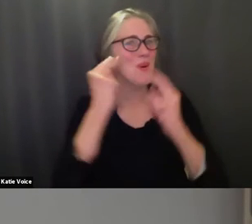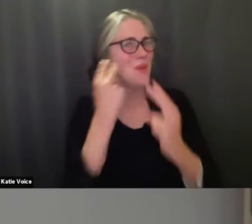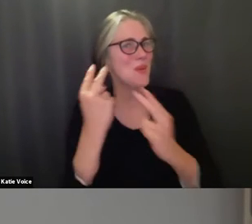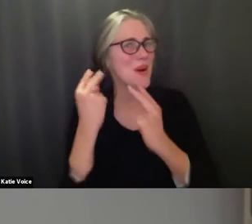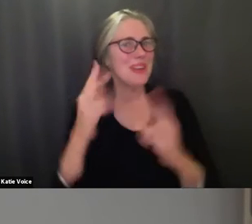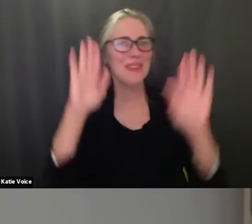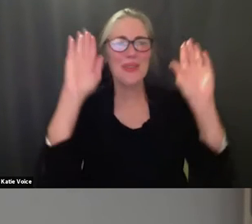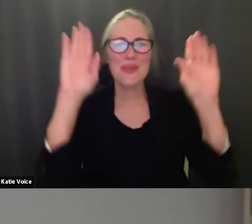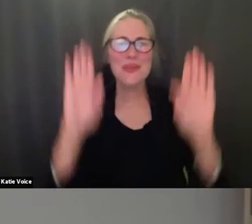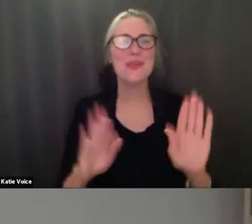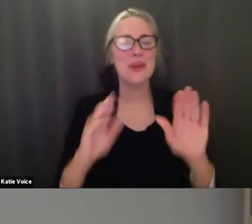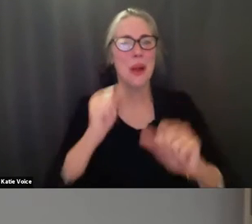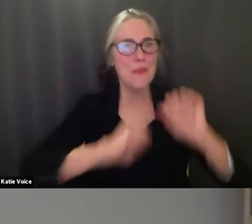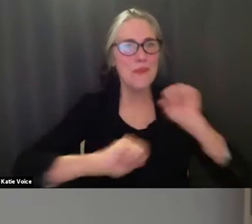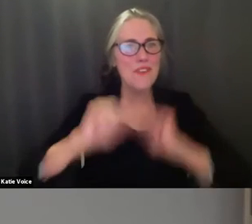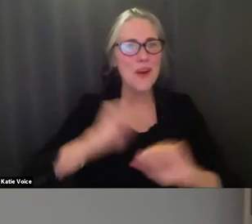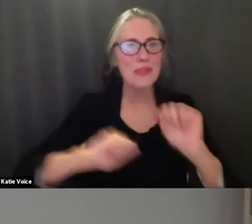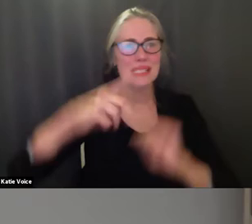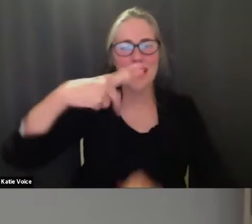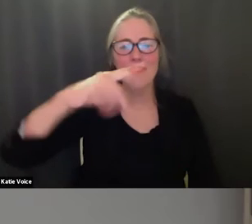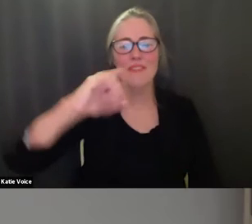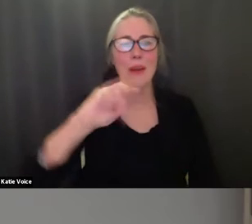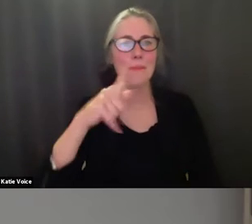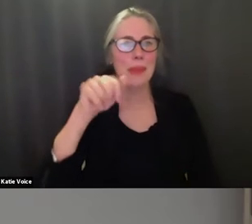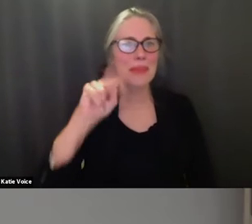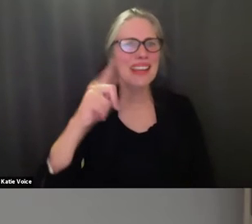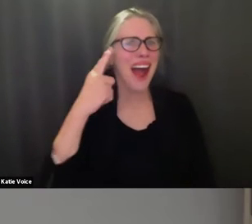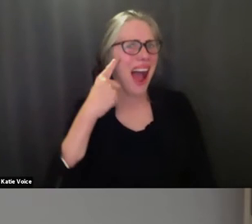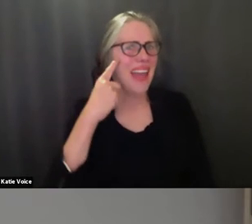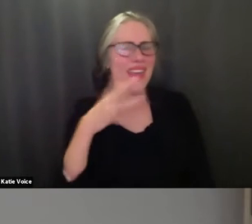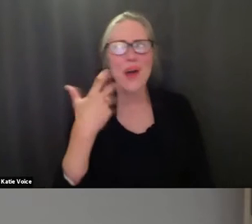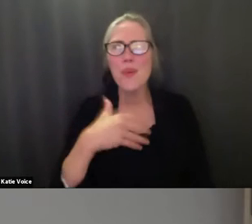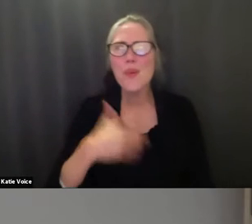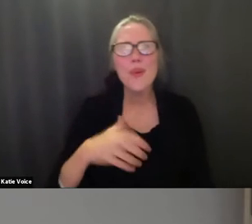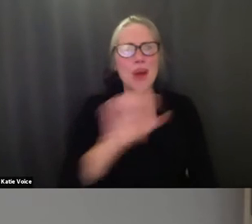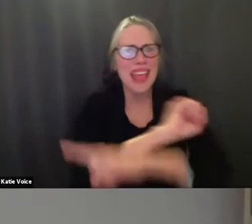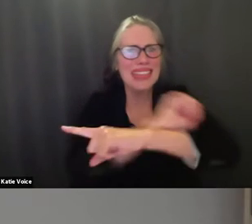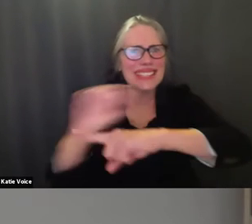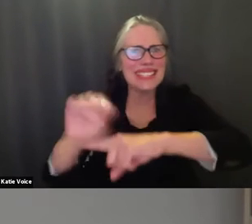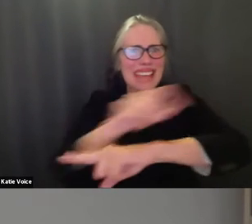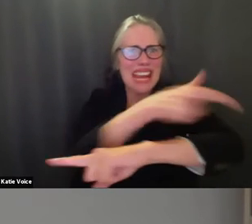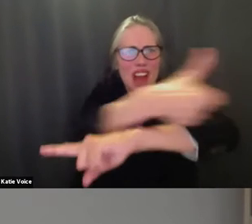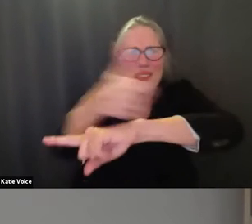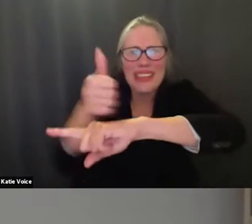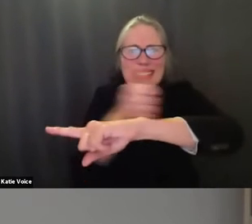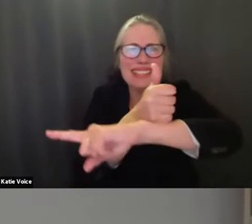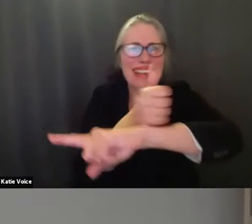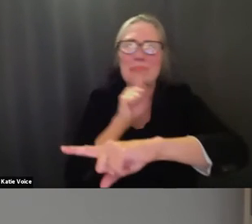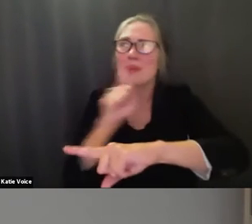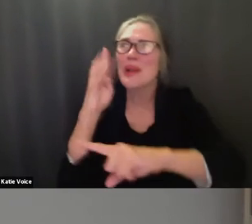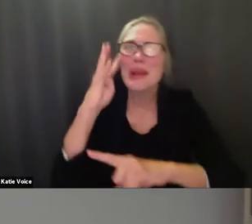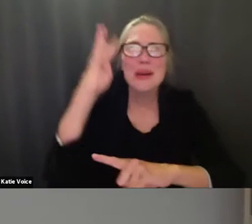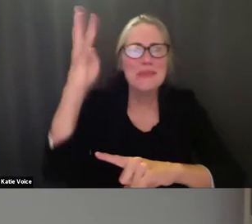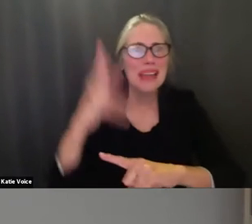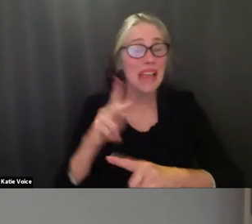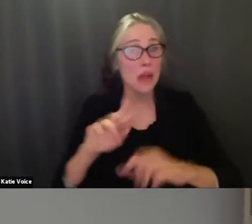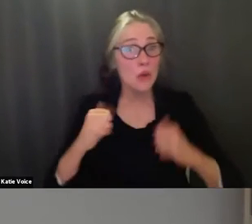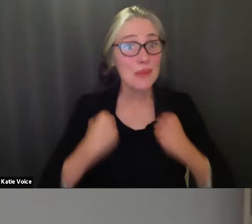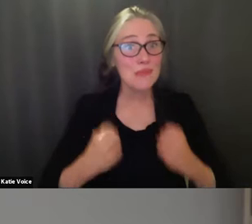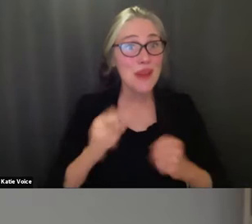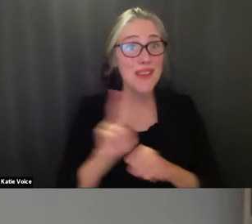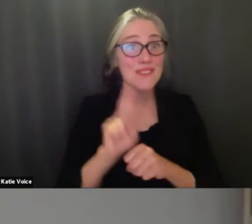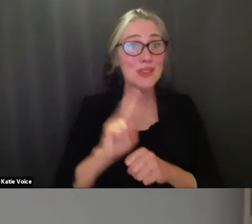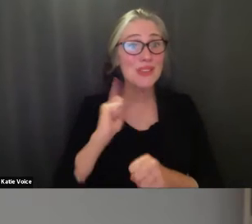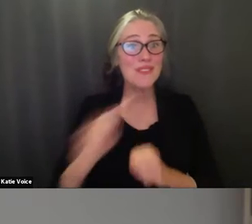maravilloso musical Pippin que vi con otros miembros del consejo. Me impresionó el escenario imaginativo y